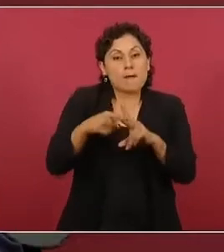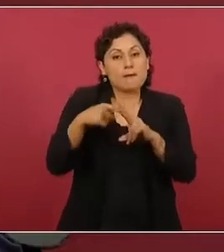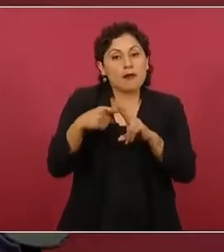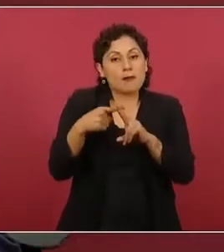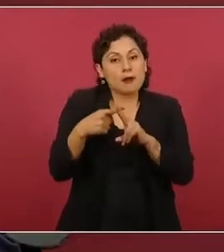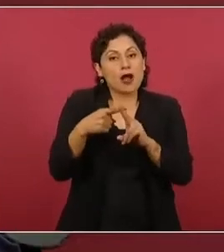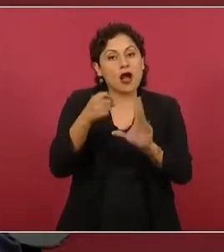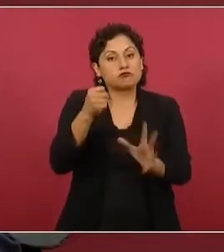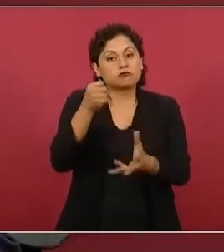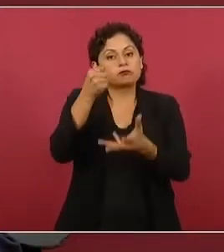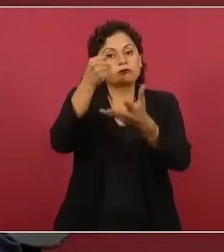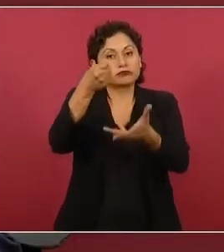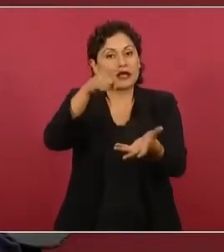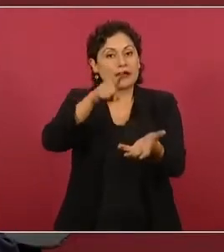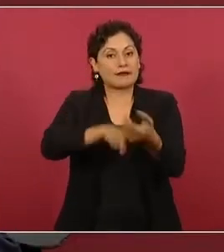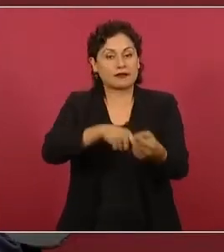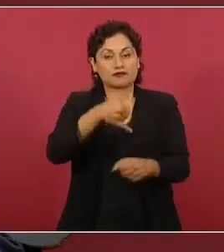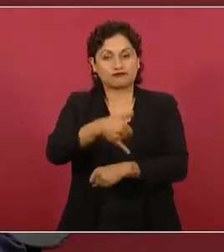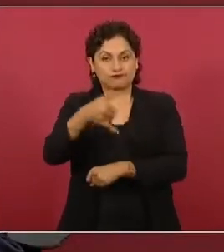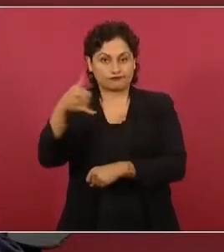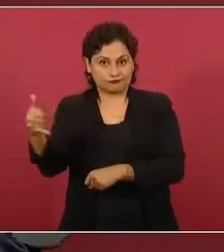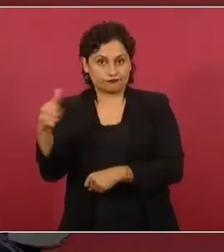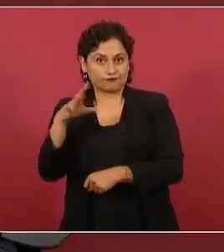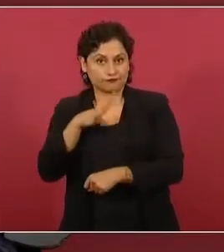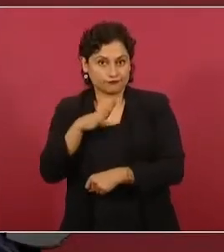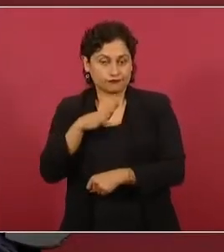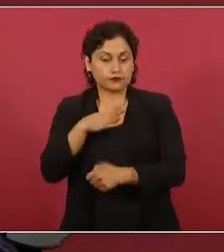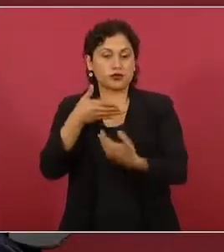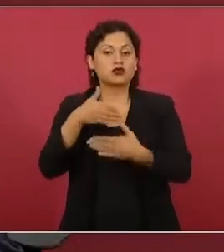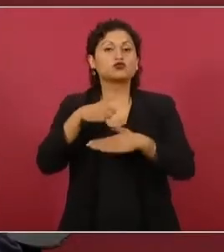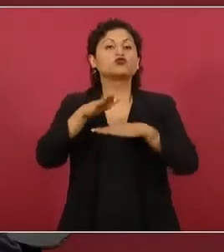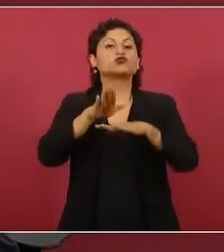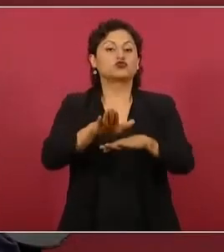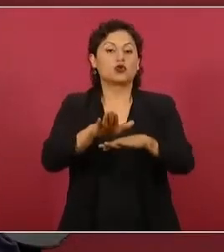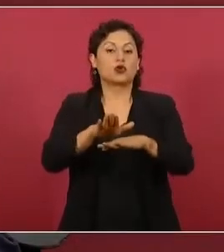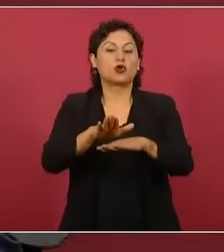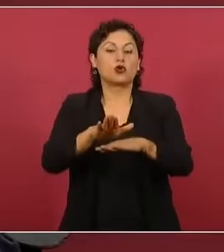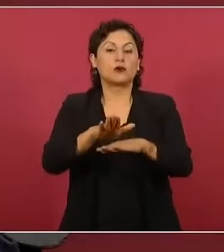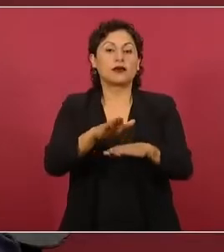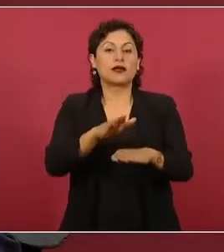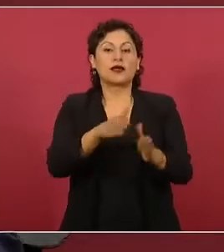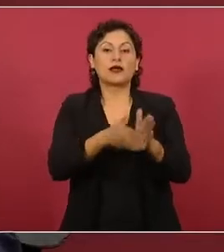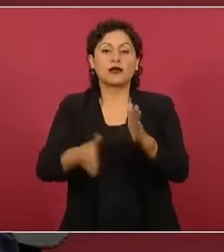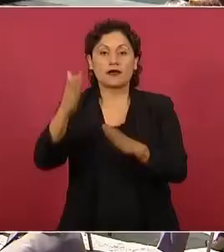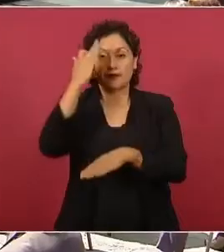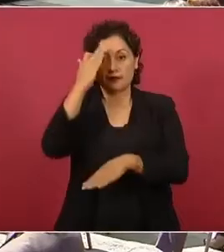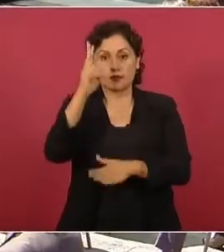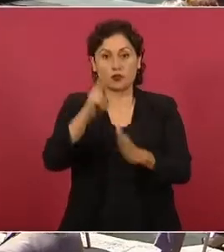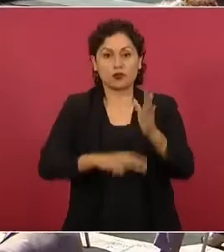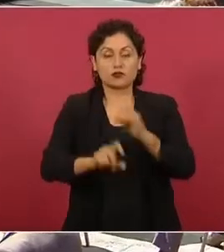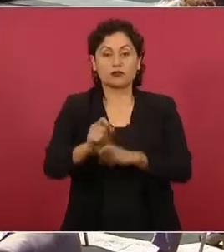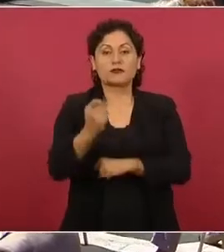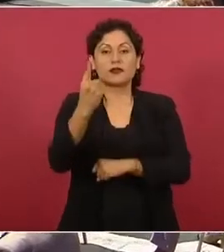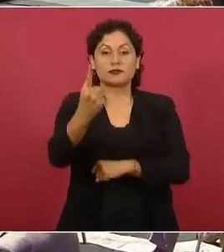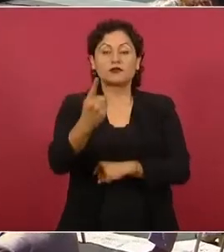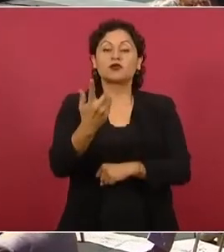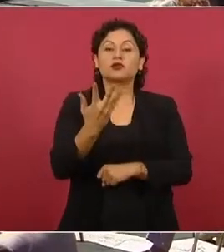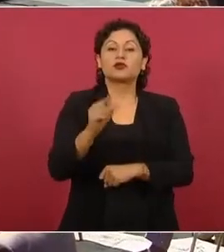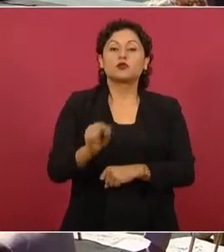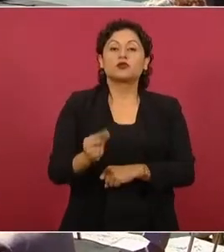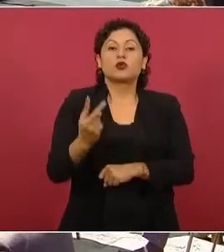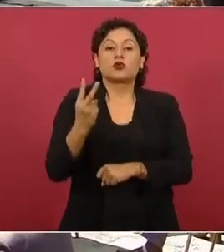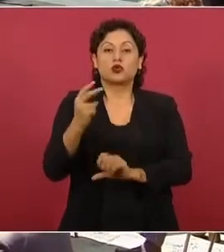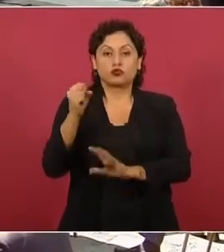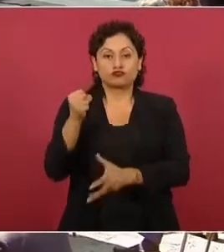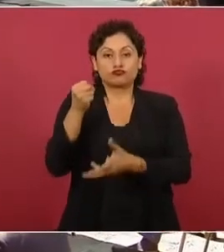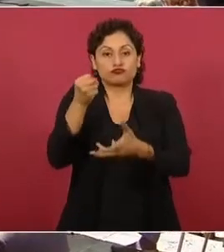Fondo Nacional de la Vivienda para los Trabajadores correspondientes al ejercicio 2021. 5.2, ejercicio del